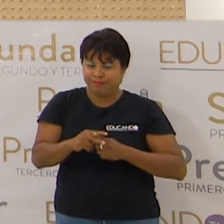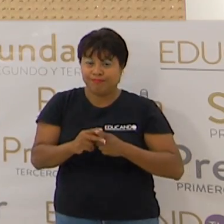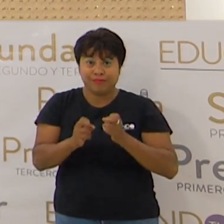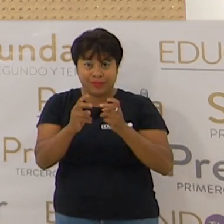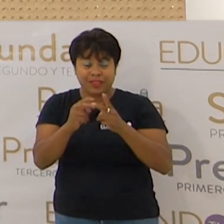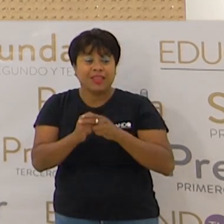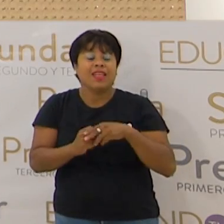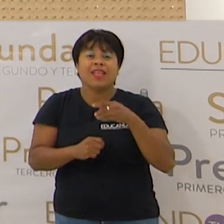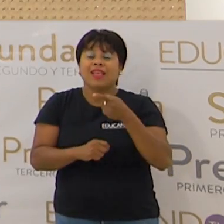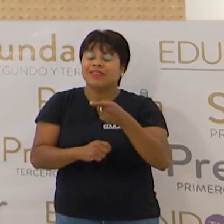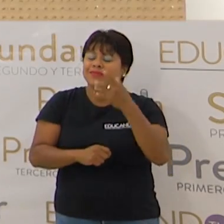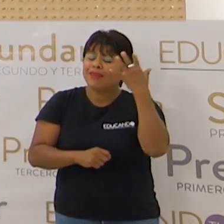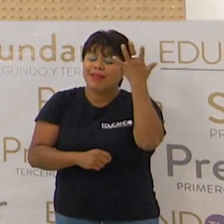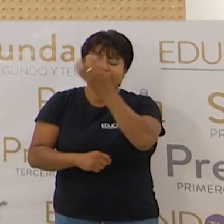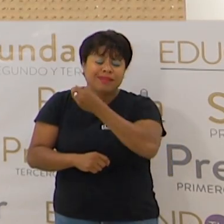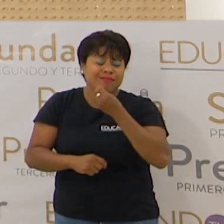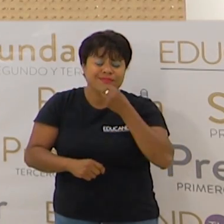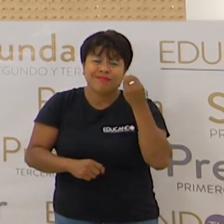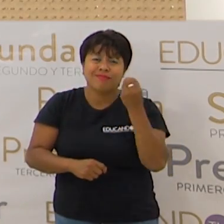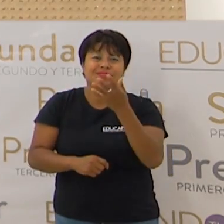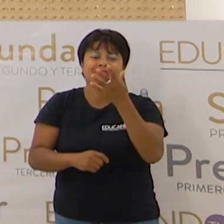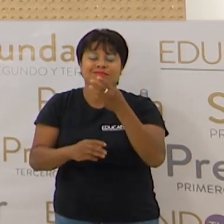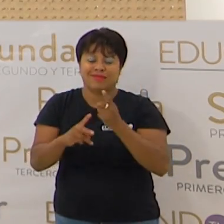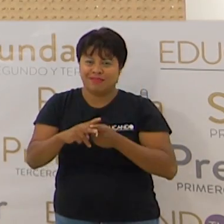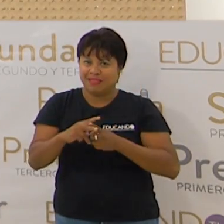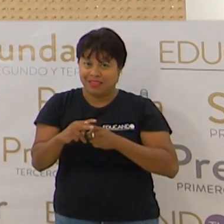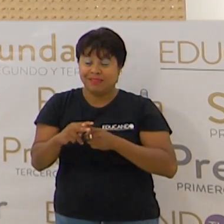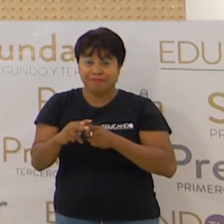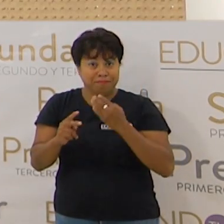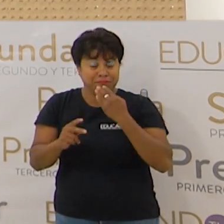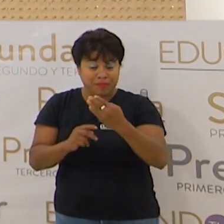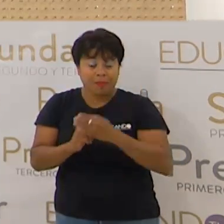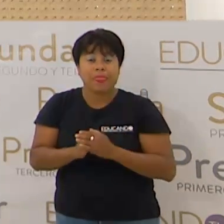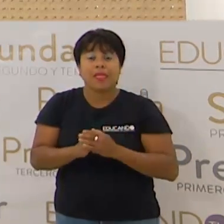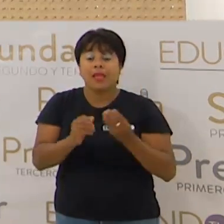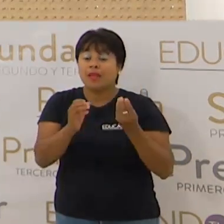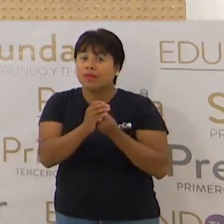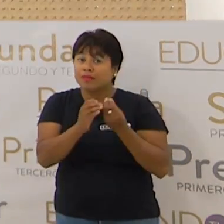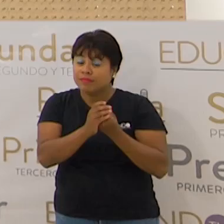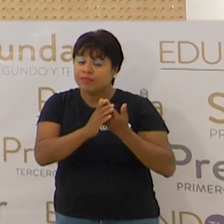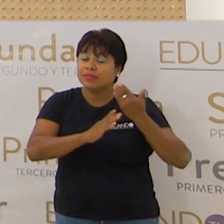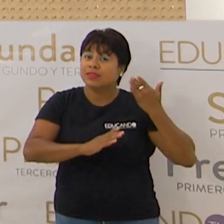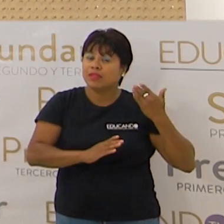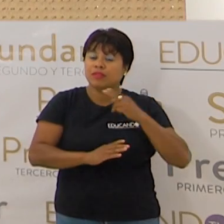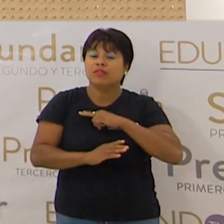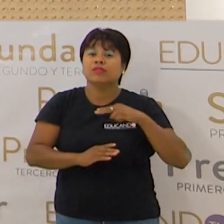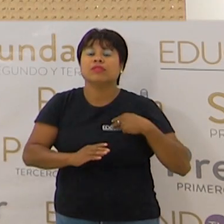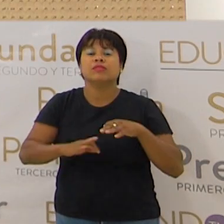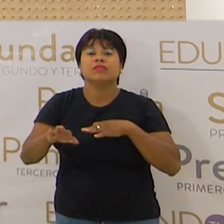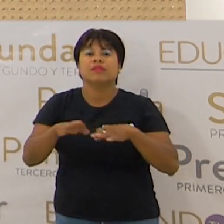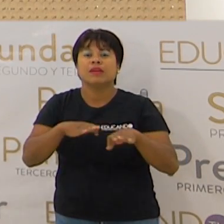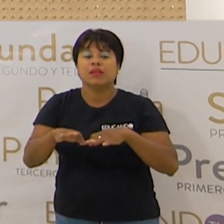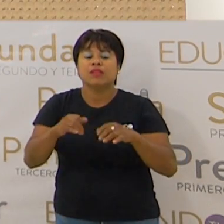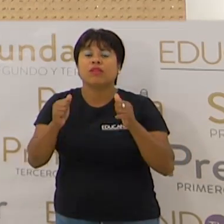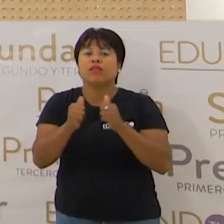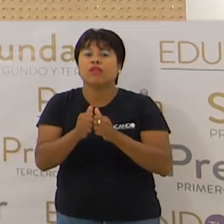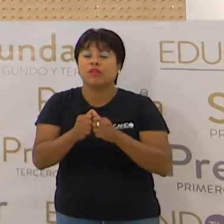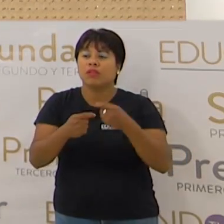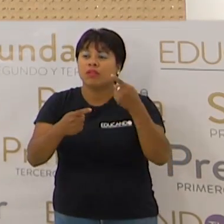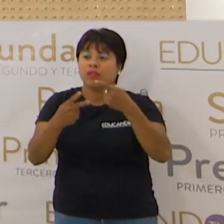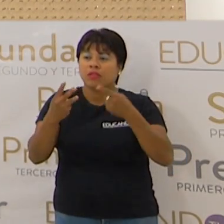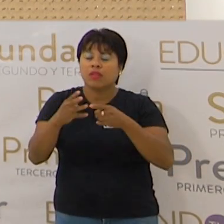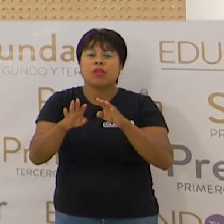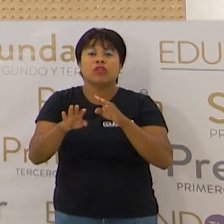¿verdad? Las hermosas matemáticas. Pues bien, en la sesión anterior estuvimos trabajando con clasificación